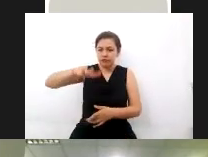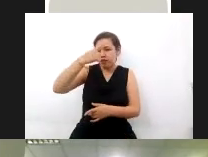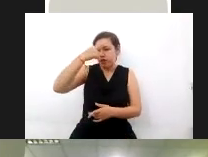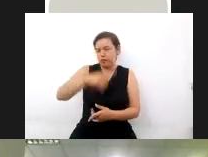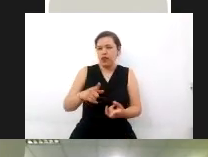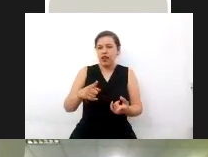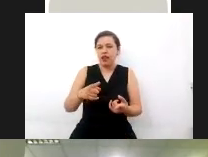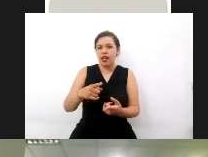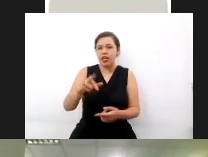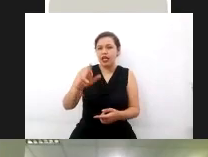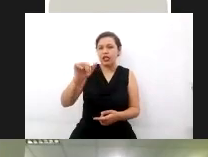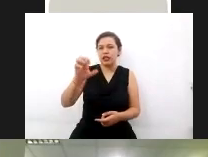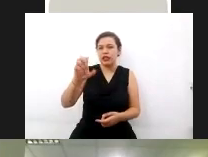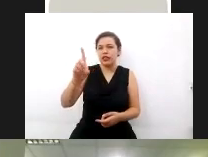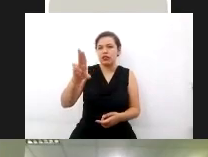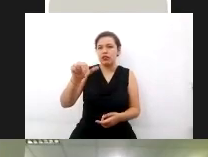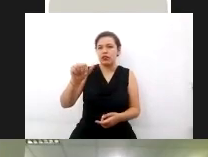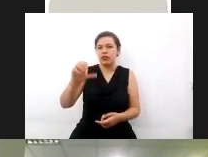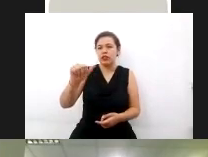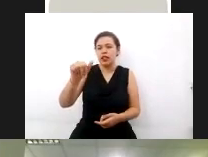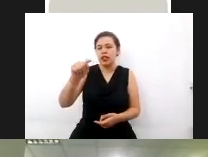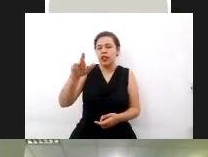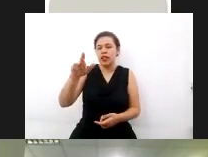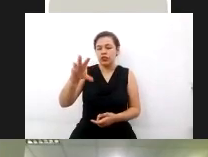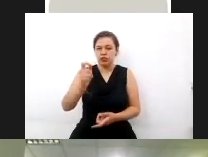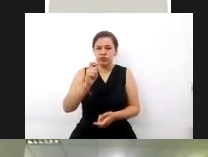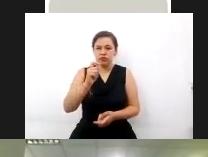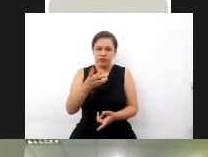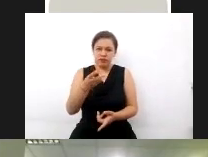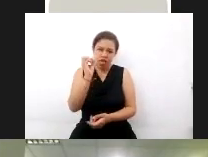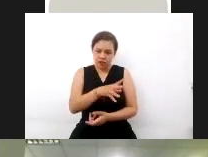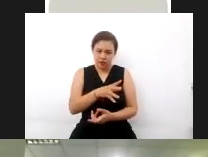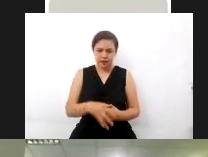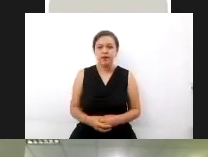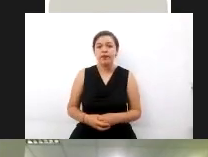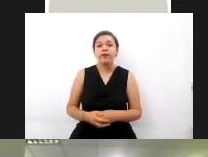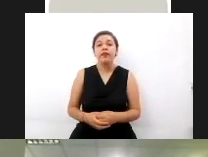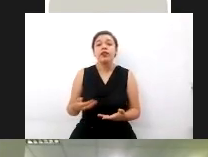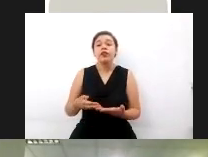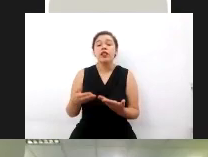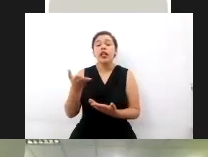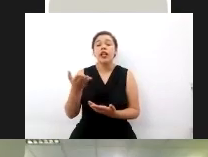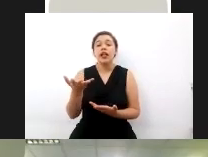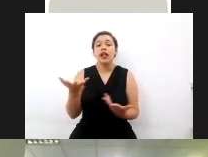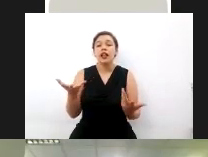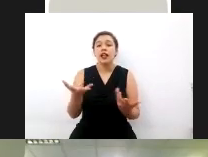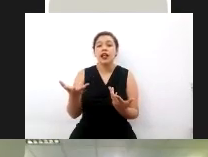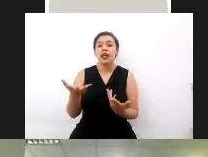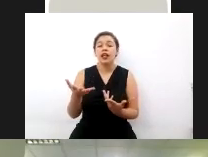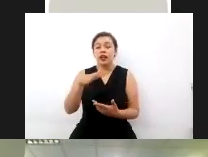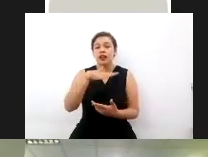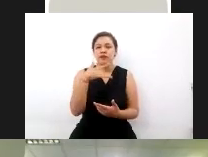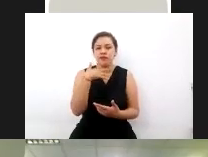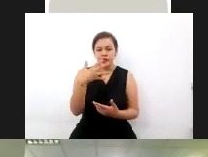sanitario. Nosotros, al tener residuos sanitarios, vamos a tener que dar una disposición final